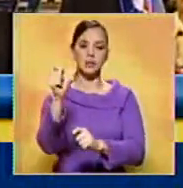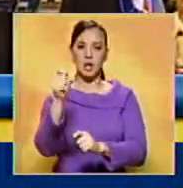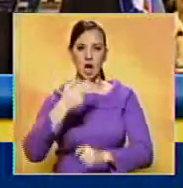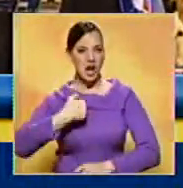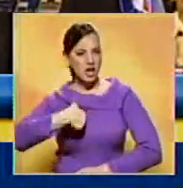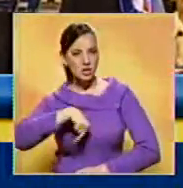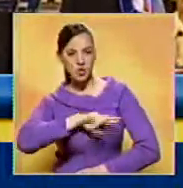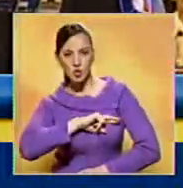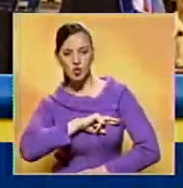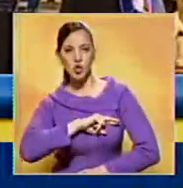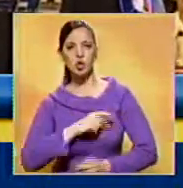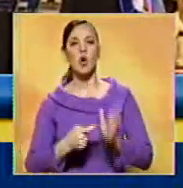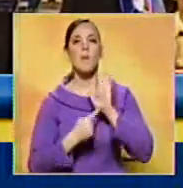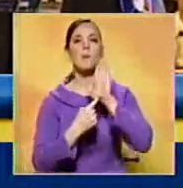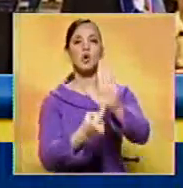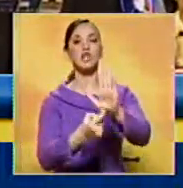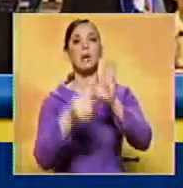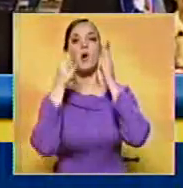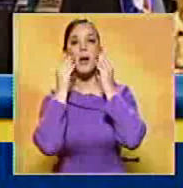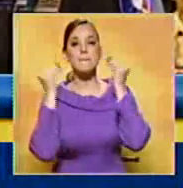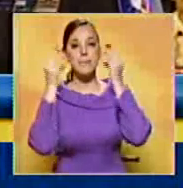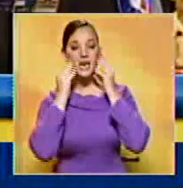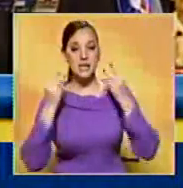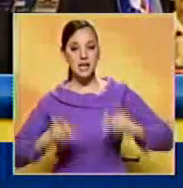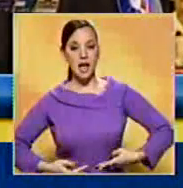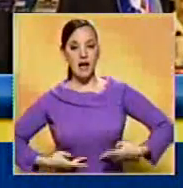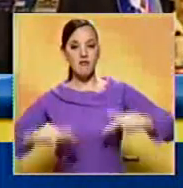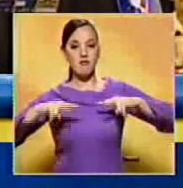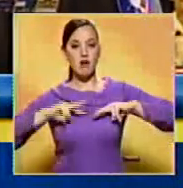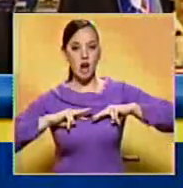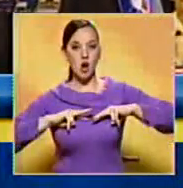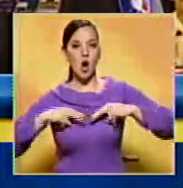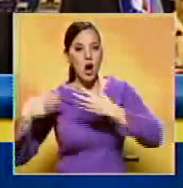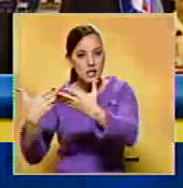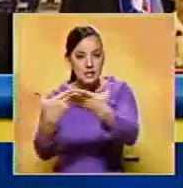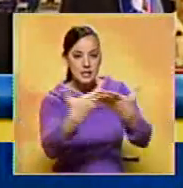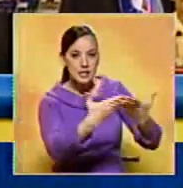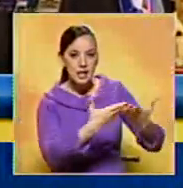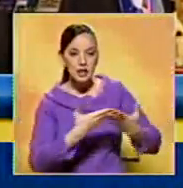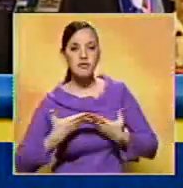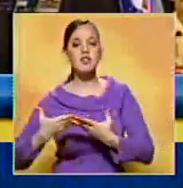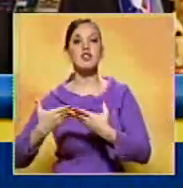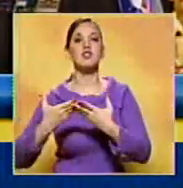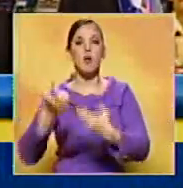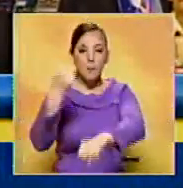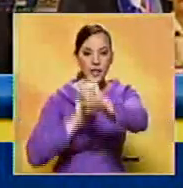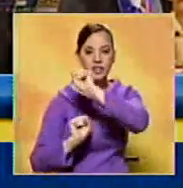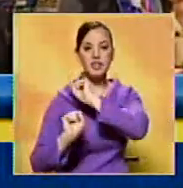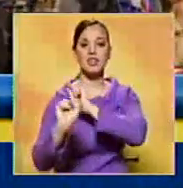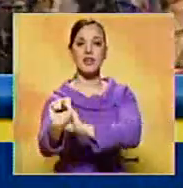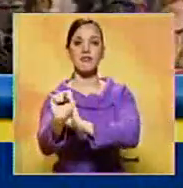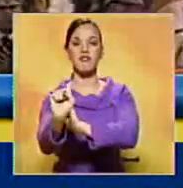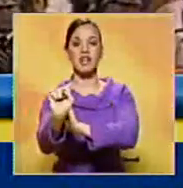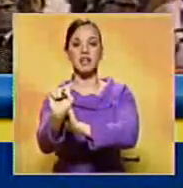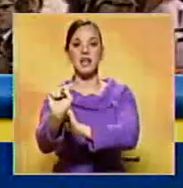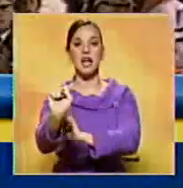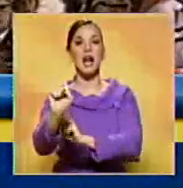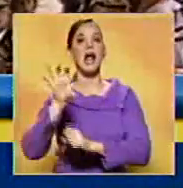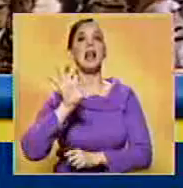pondríamos nuestra experiencia, nuestro valor al servicio de las armas de la República para defender el